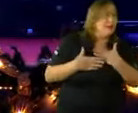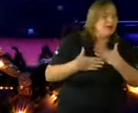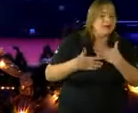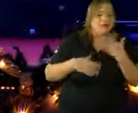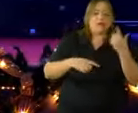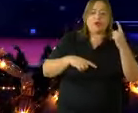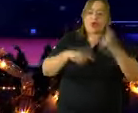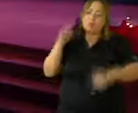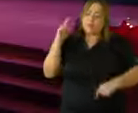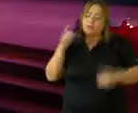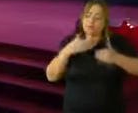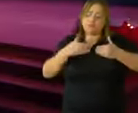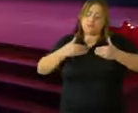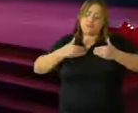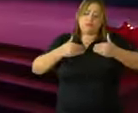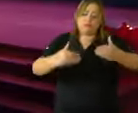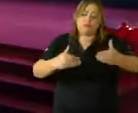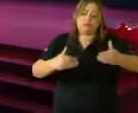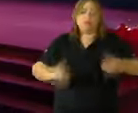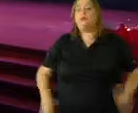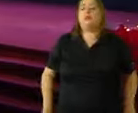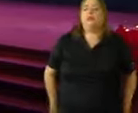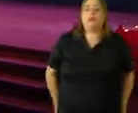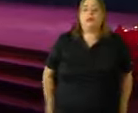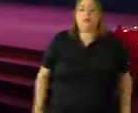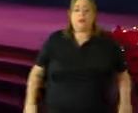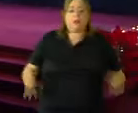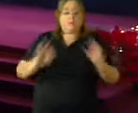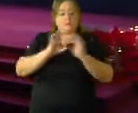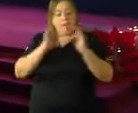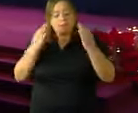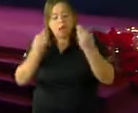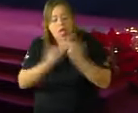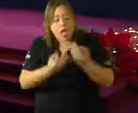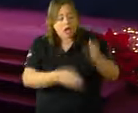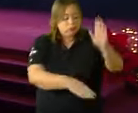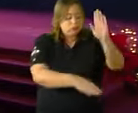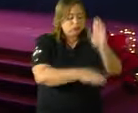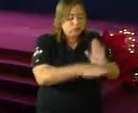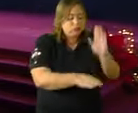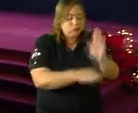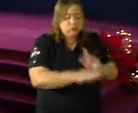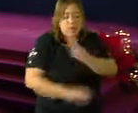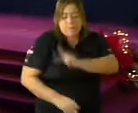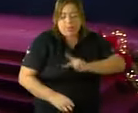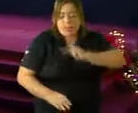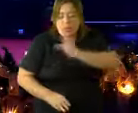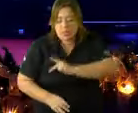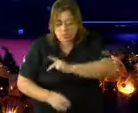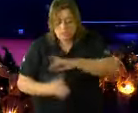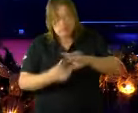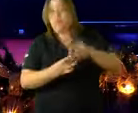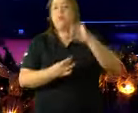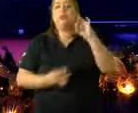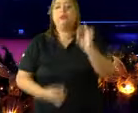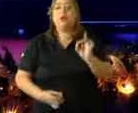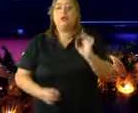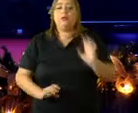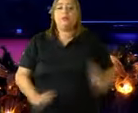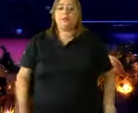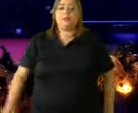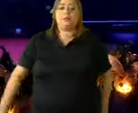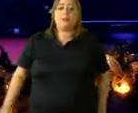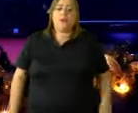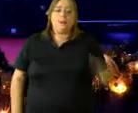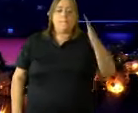poder avanzar ni empresariamente, ni familiarmente, ni personalmente, ni espiritualmente. Esto hay